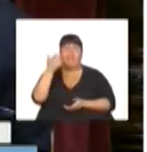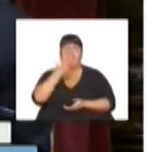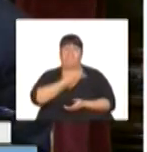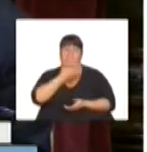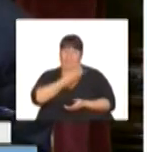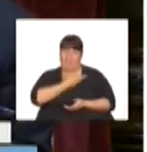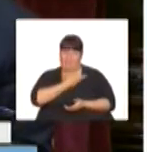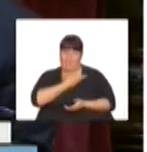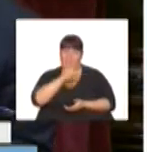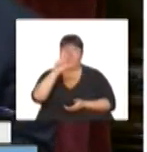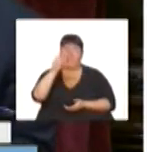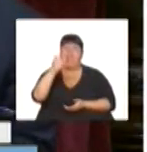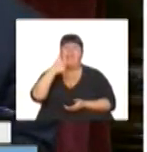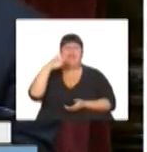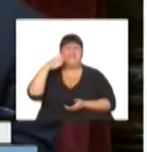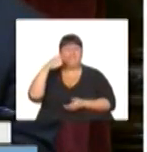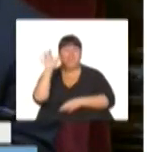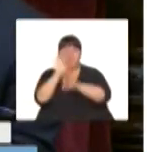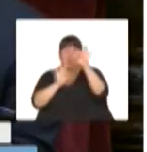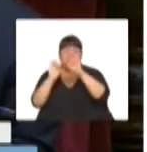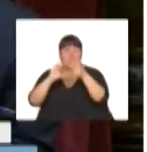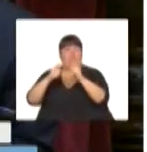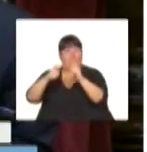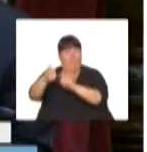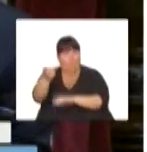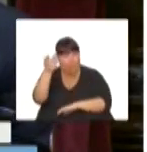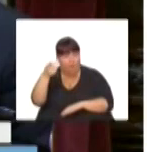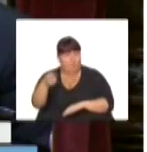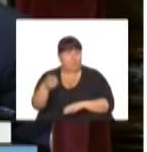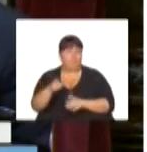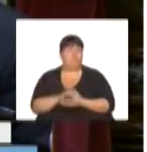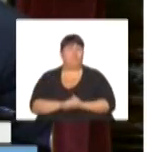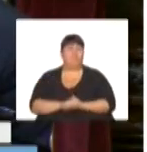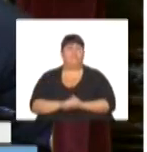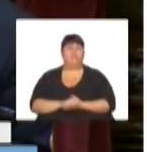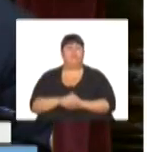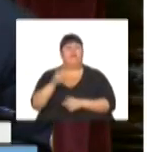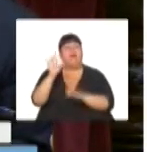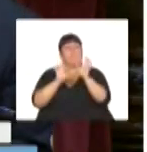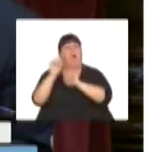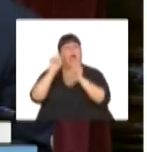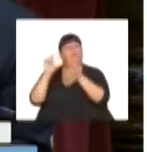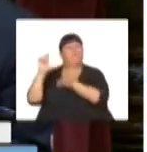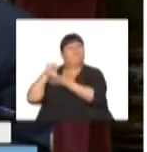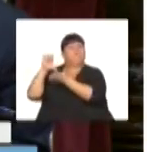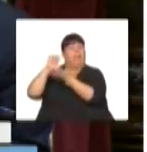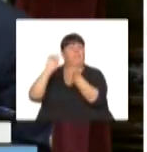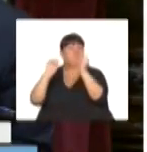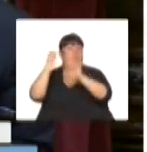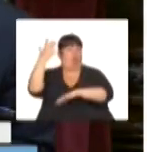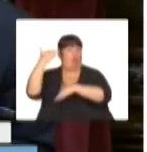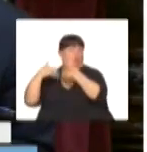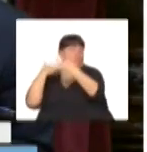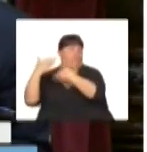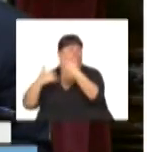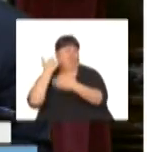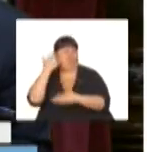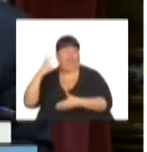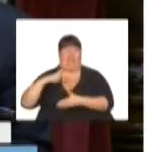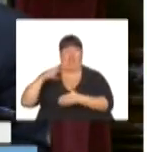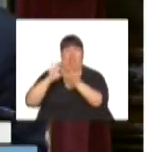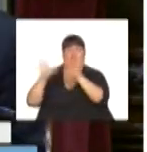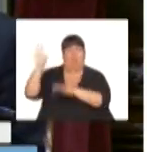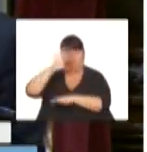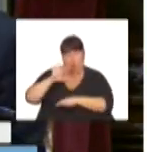parlamentario, en el parlamento se parla, se habla, y es sólido. Yo me acuerdo que a veces... Bueno, eso es como Cristina. Bueno, también.